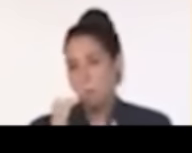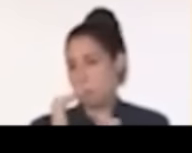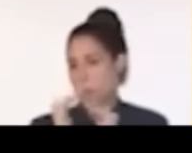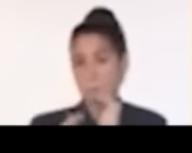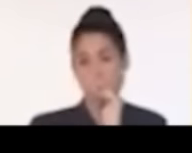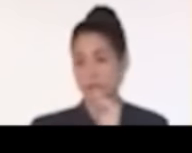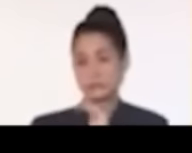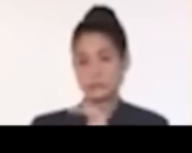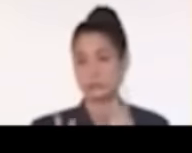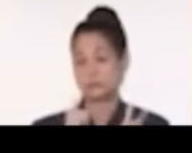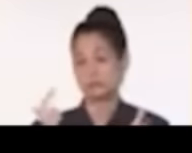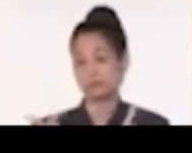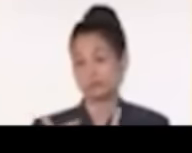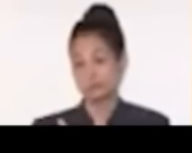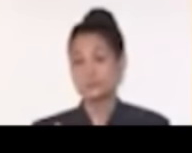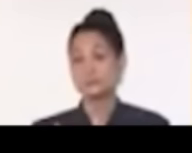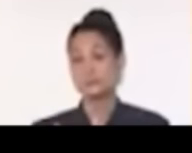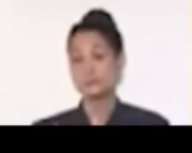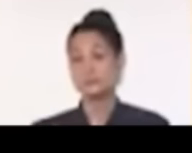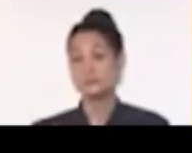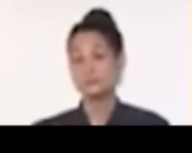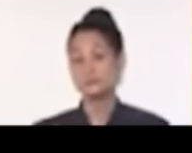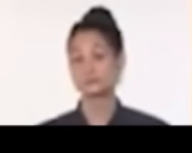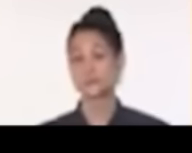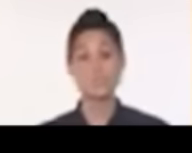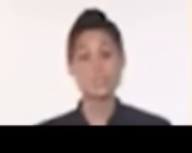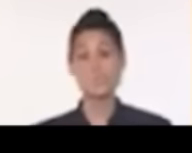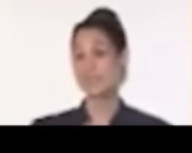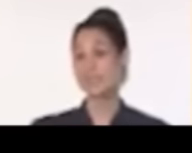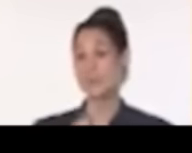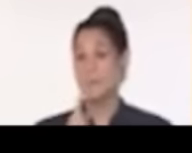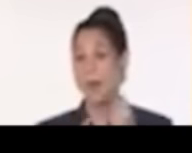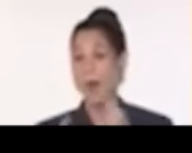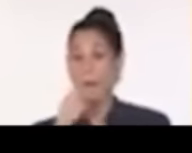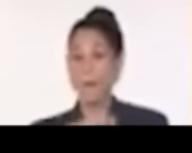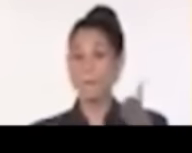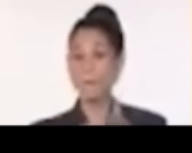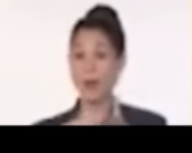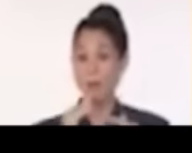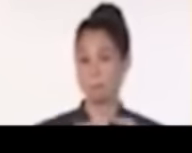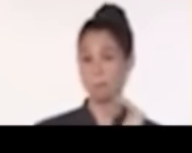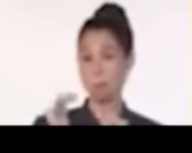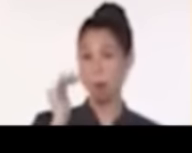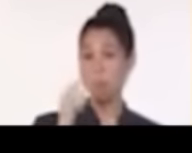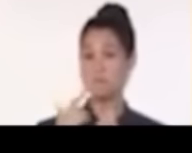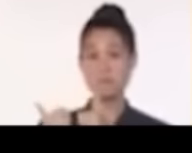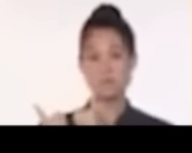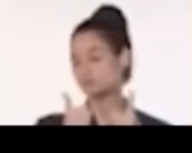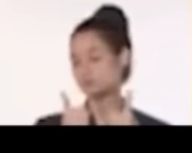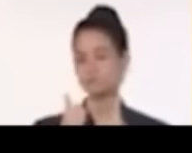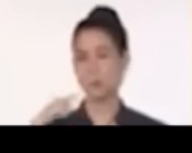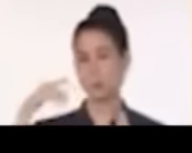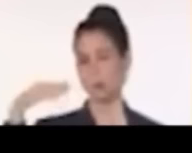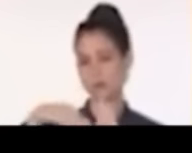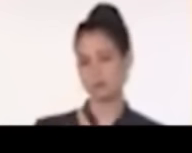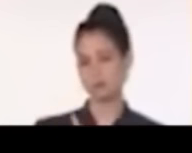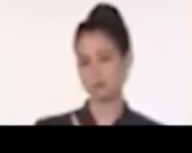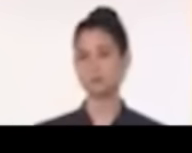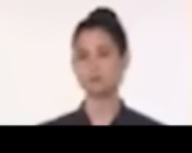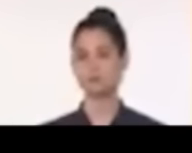200,000 toneladas de alimento producido no ya no tenemos el programa porino solamente la genética con no todas las condiciones y los